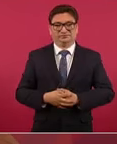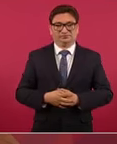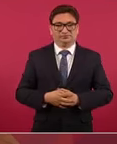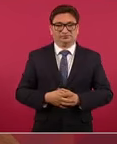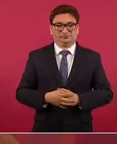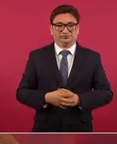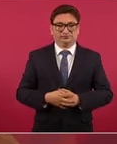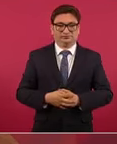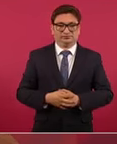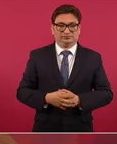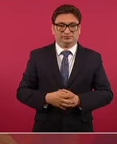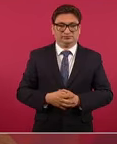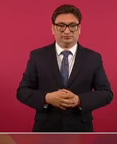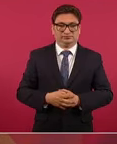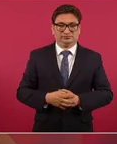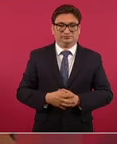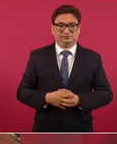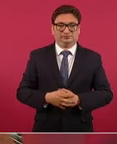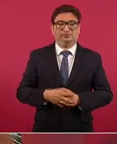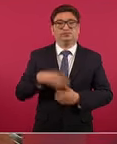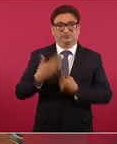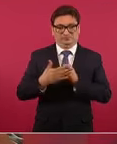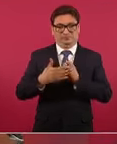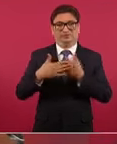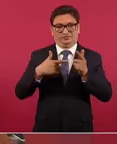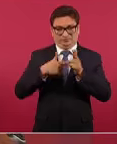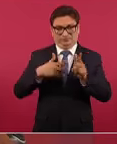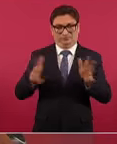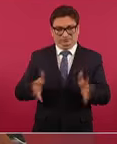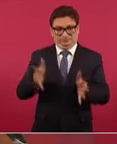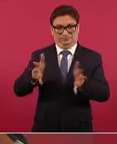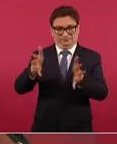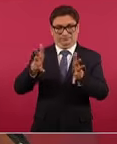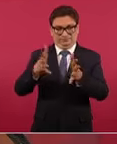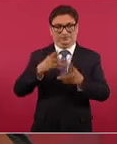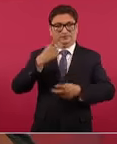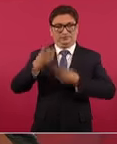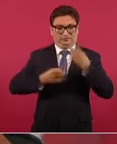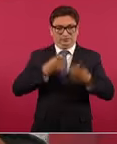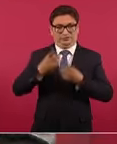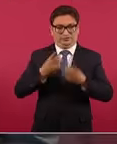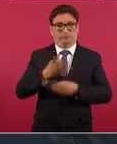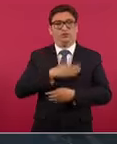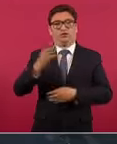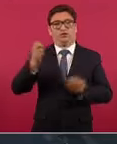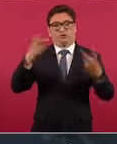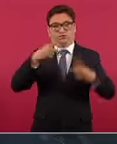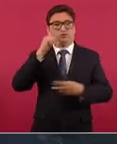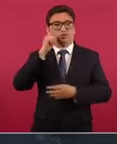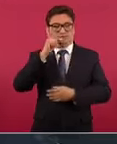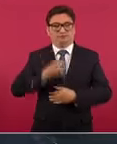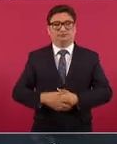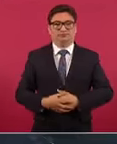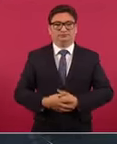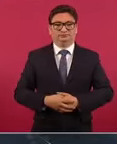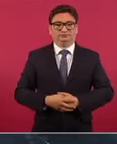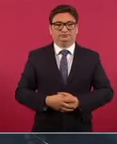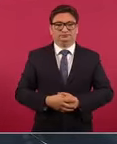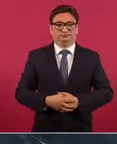vamos a a seguir impulsando el deporte bueno nos vemos mañana